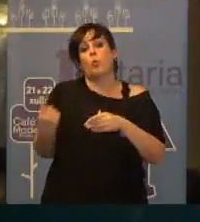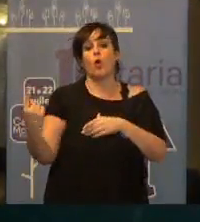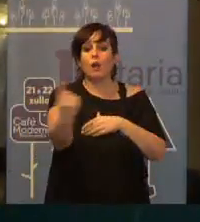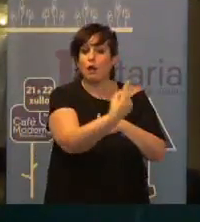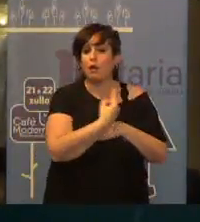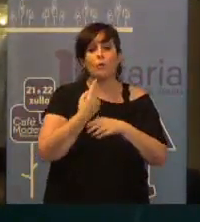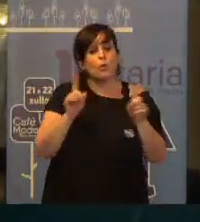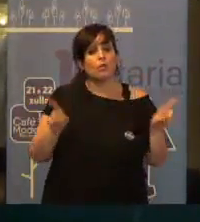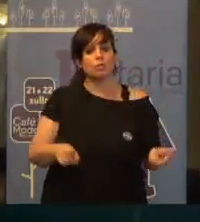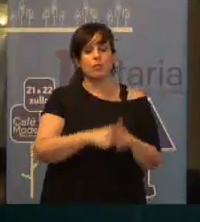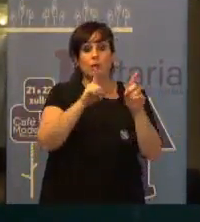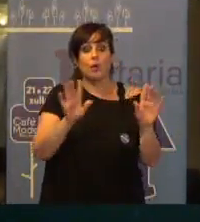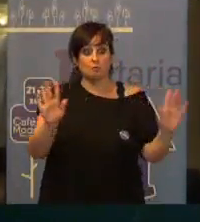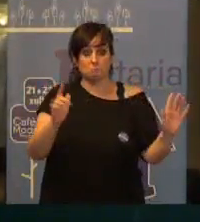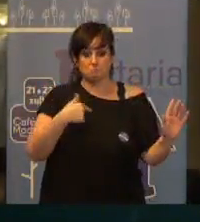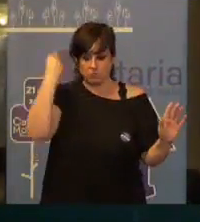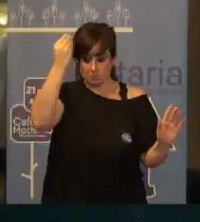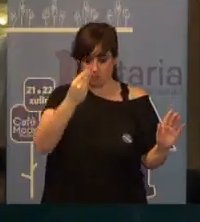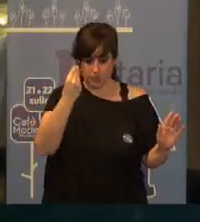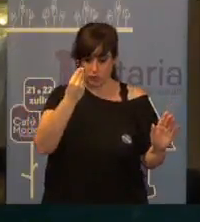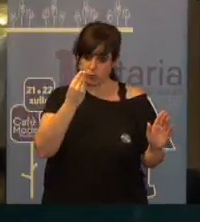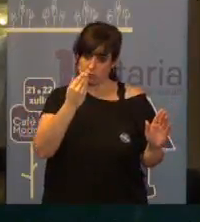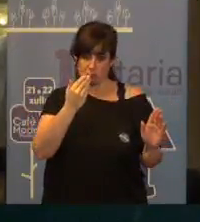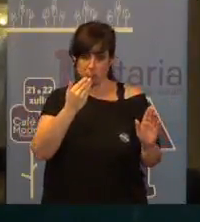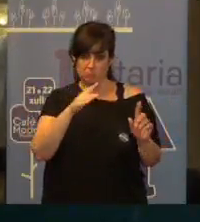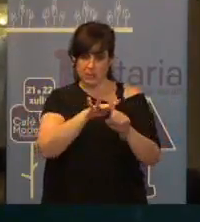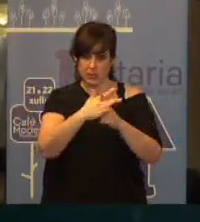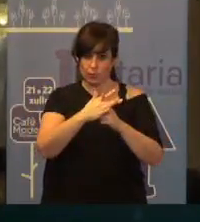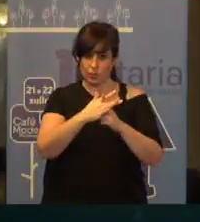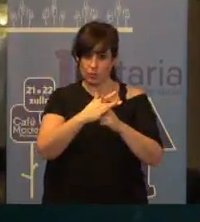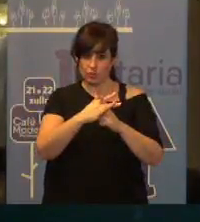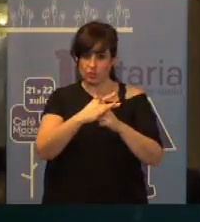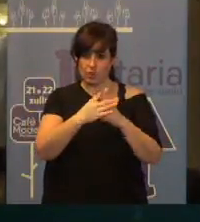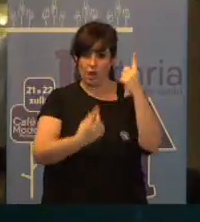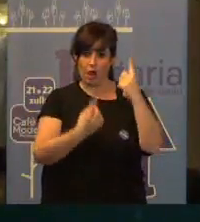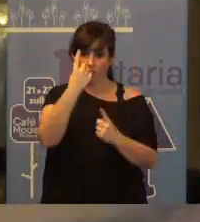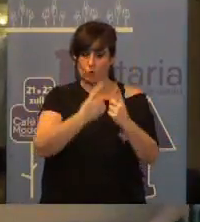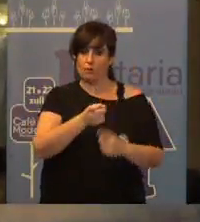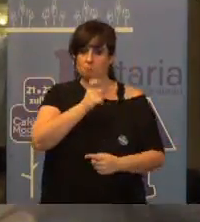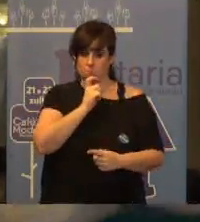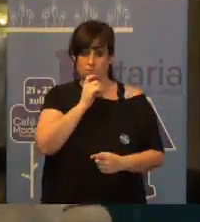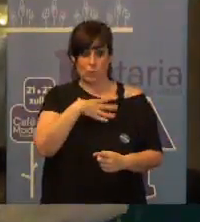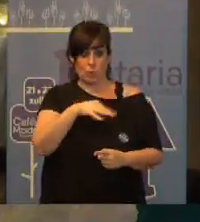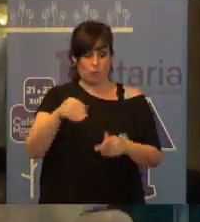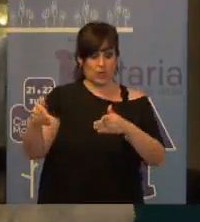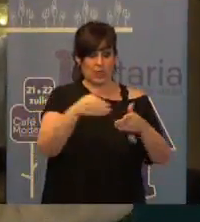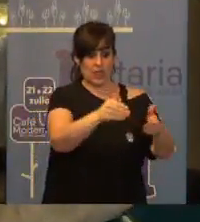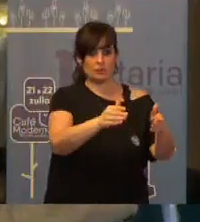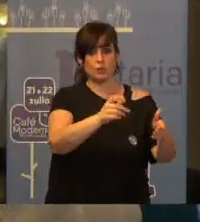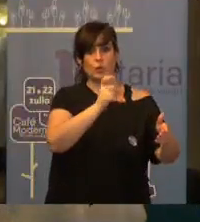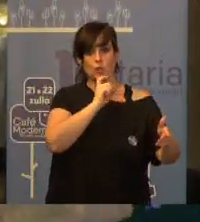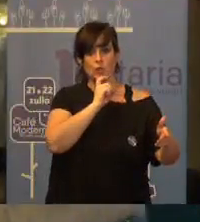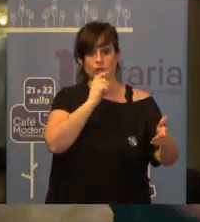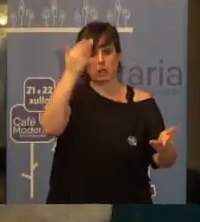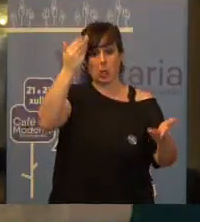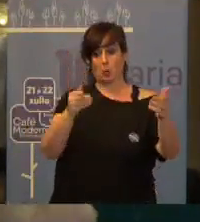me igual, pero hai momentos de dificultades neste camiño. Este camiño a mí me parece que é máis difícil que un camiño como clásico,